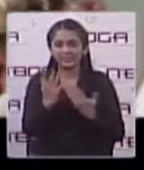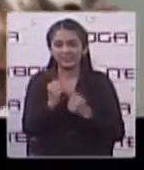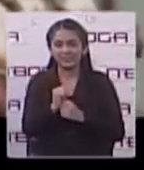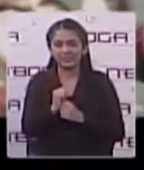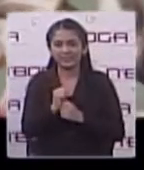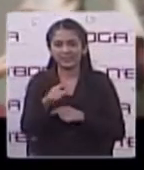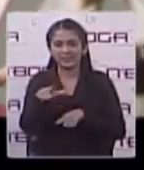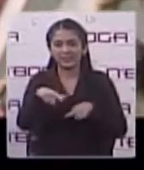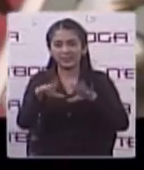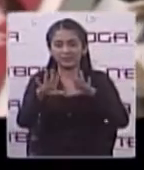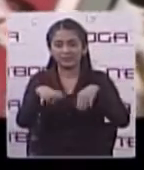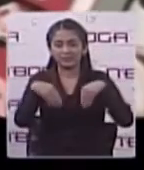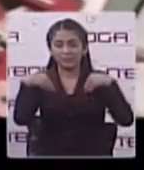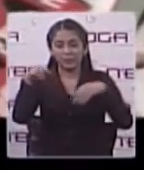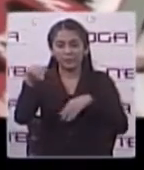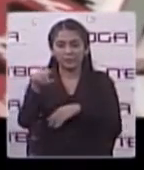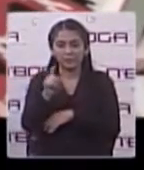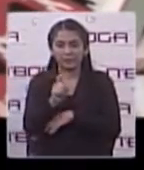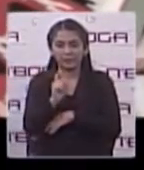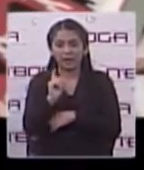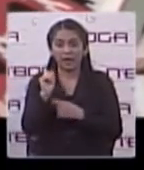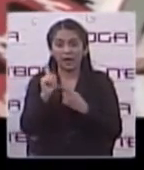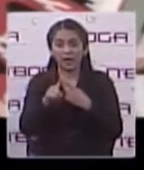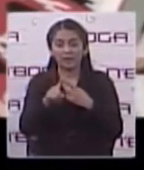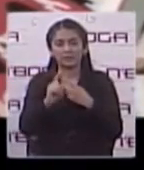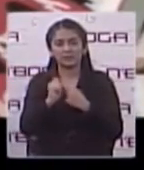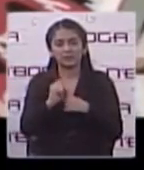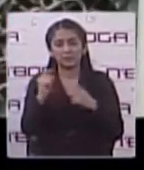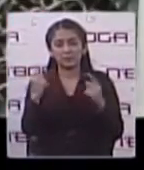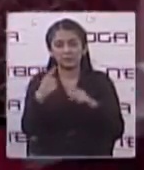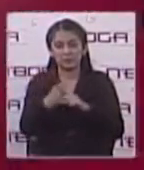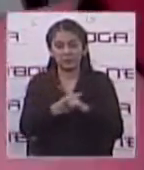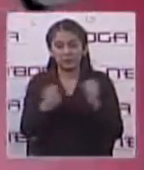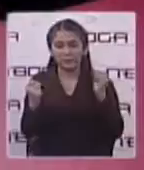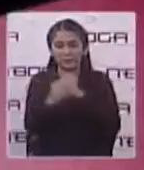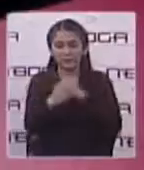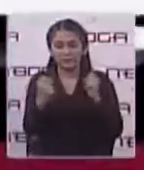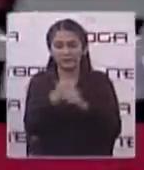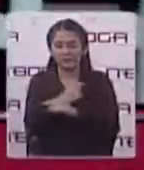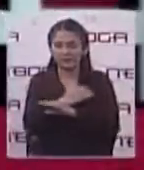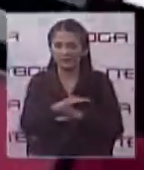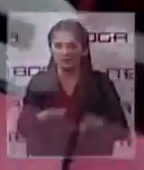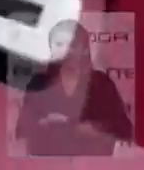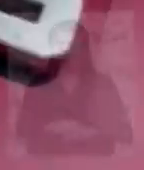llevará a cabo hasta mediados del mes de marzo.